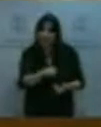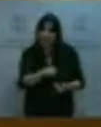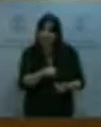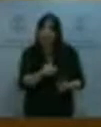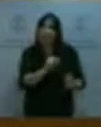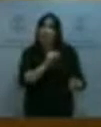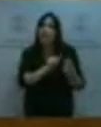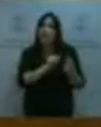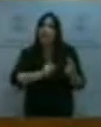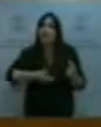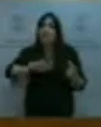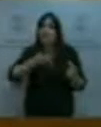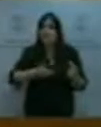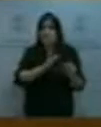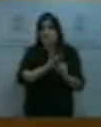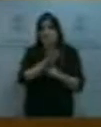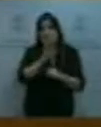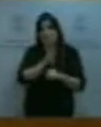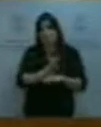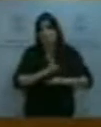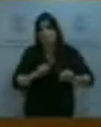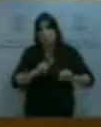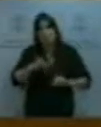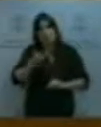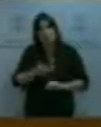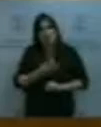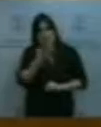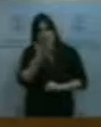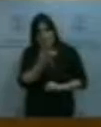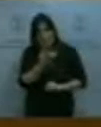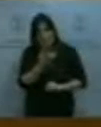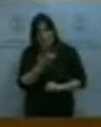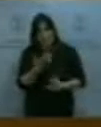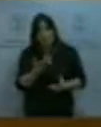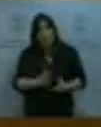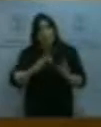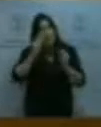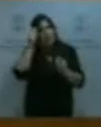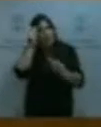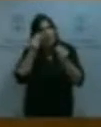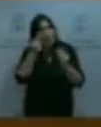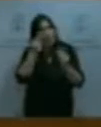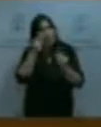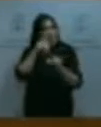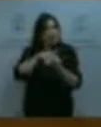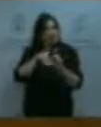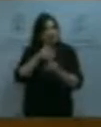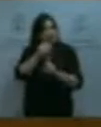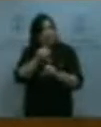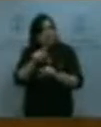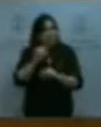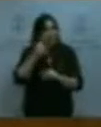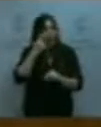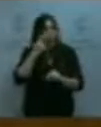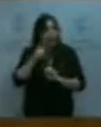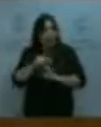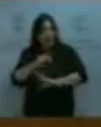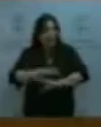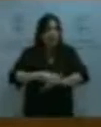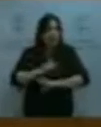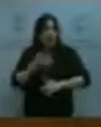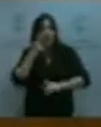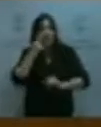parlamentario, y no los cálculos electorales o los cálculos partidarios o los cálculos que supongan salvar